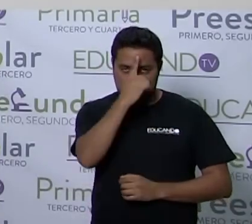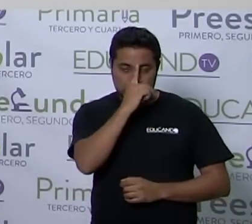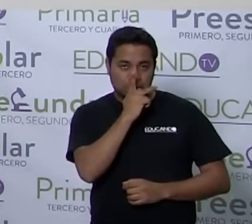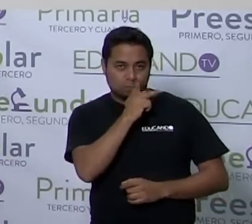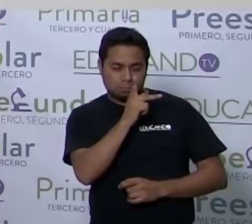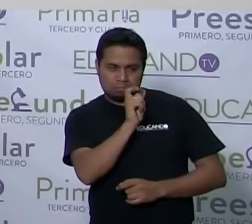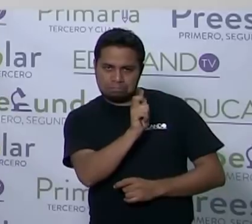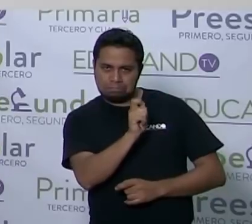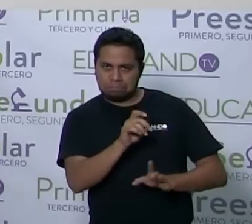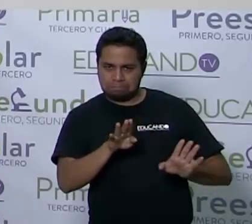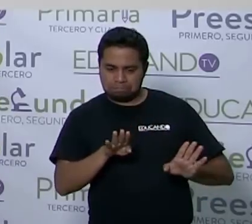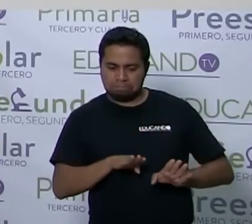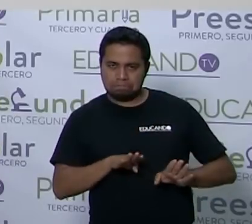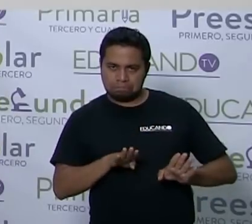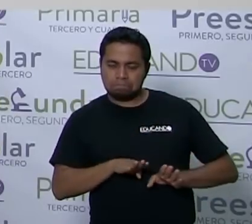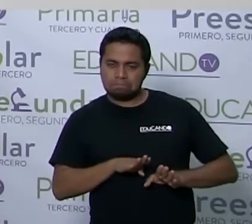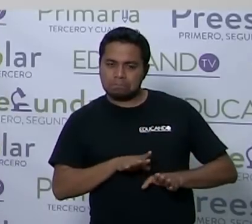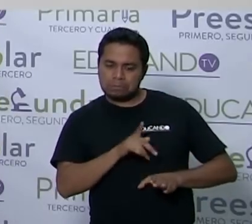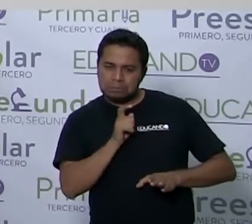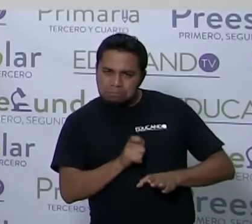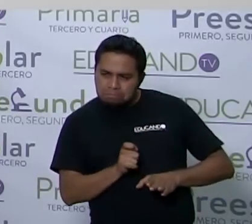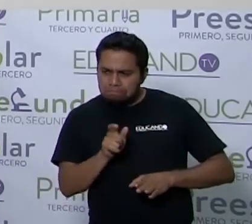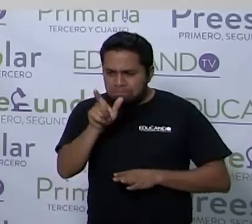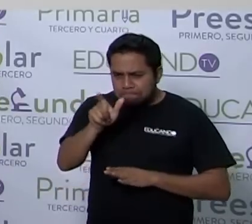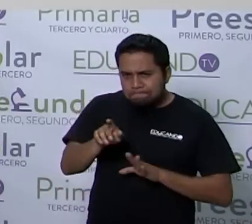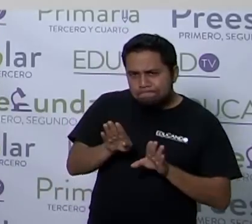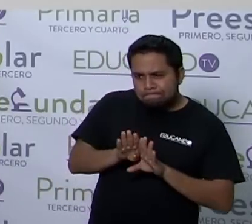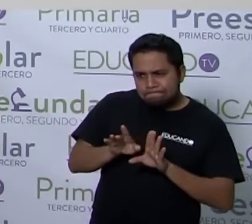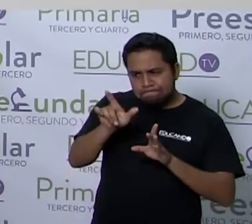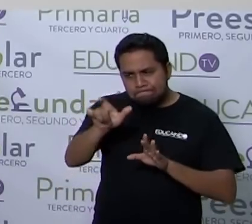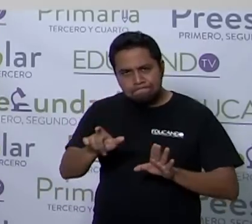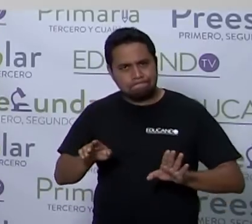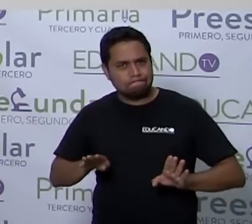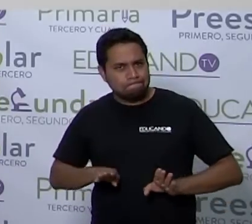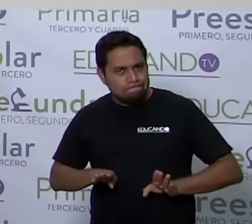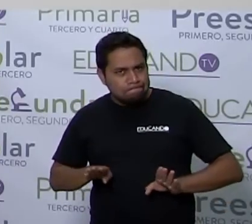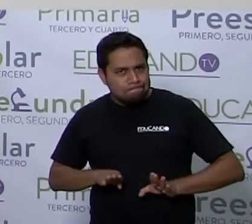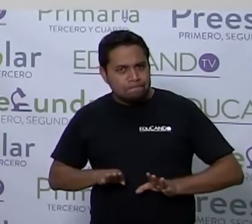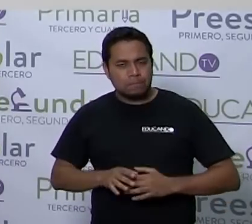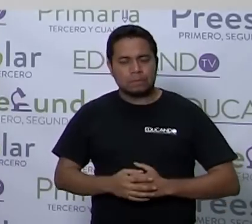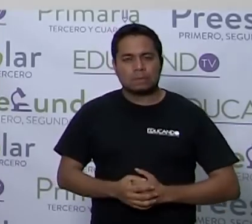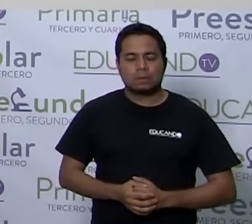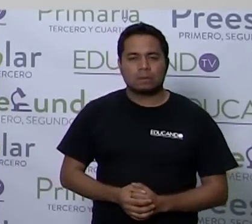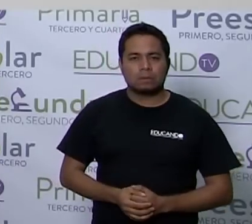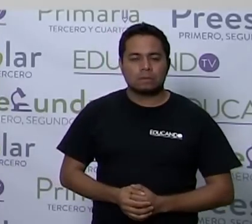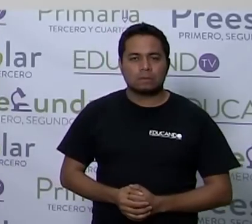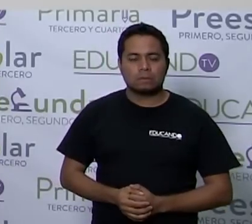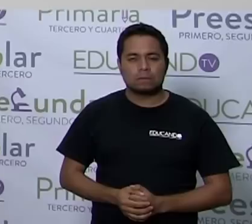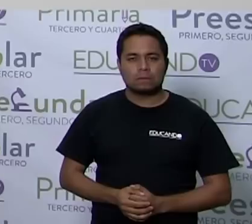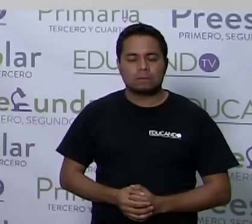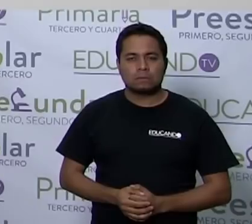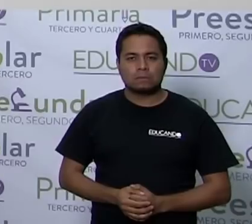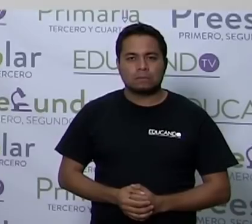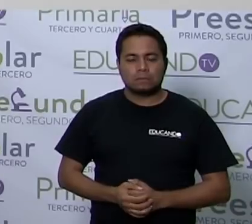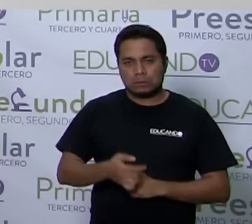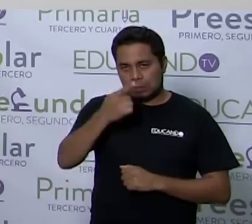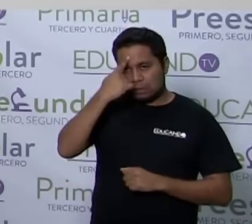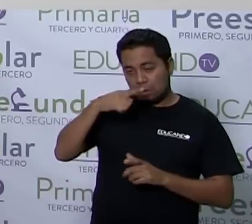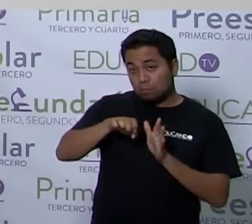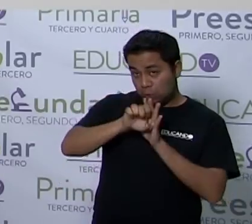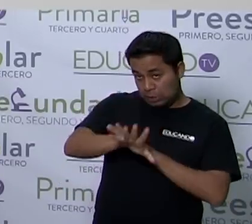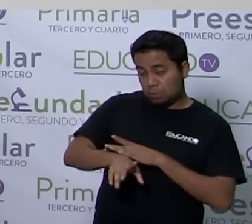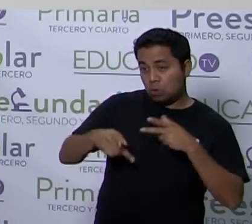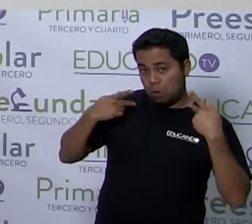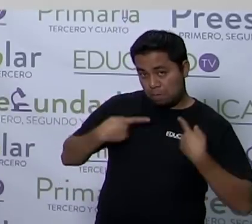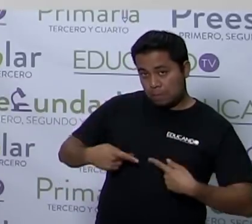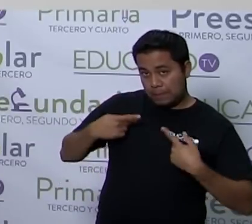quiere decir que nos dicen cómo es, ¿sí? Que caracterizan a personas